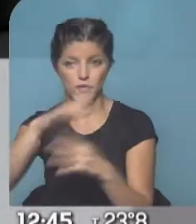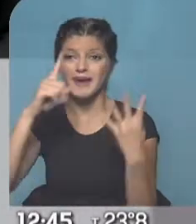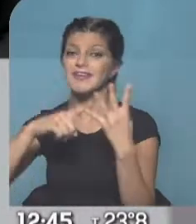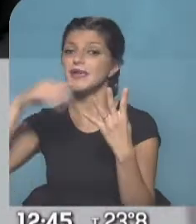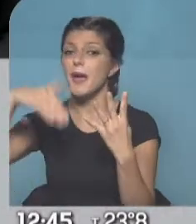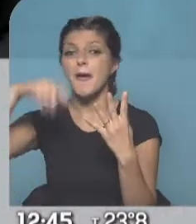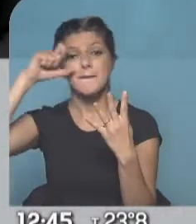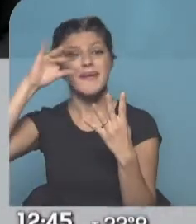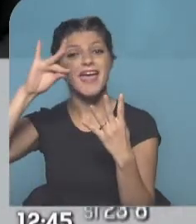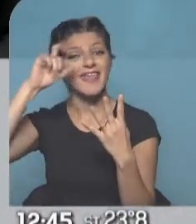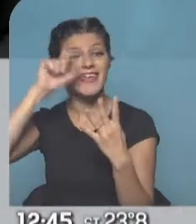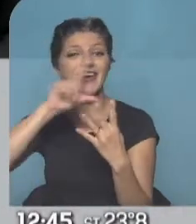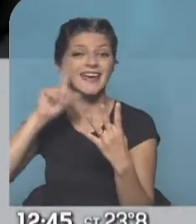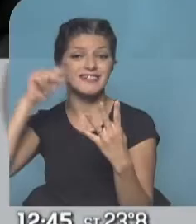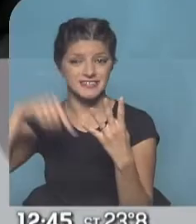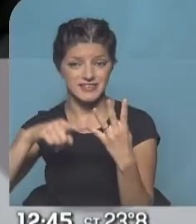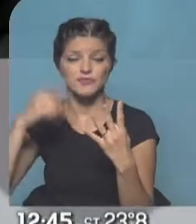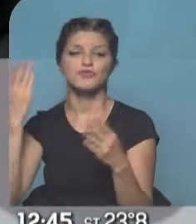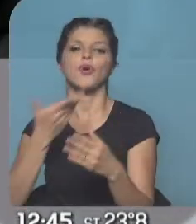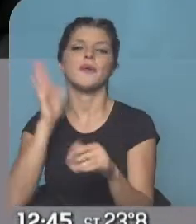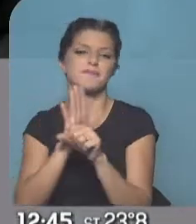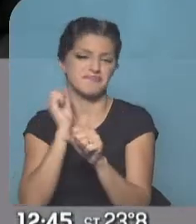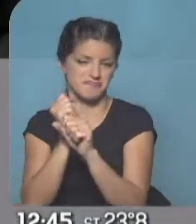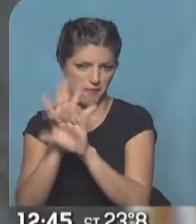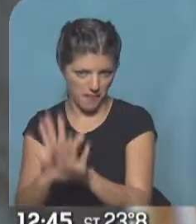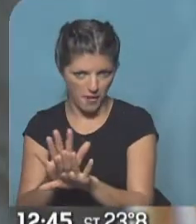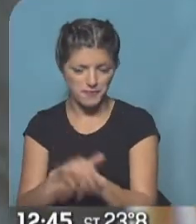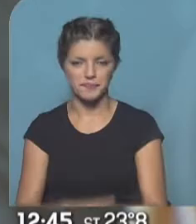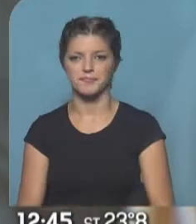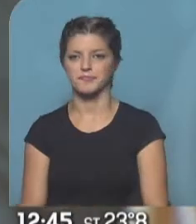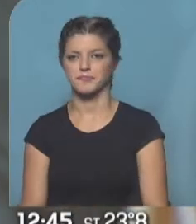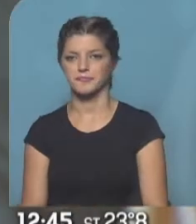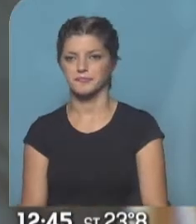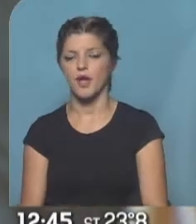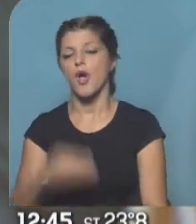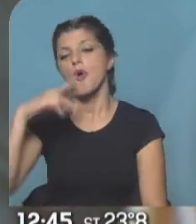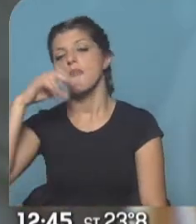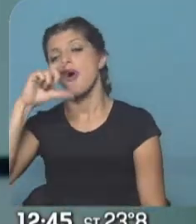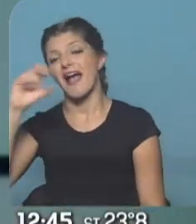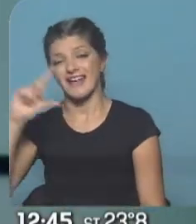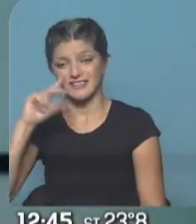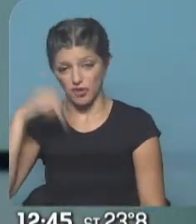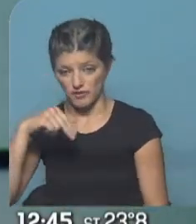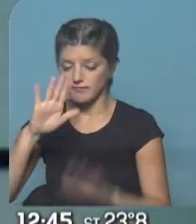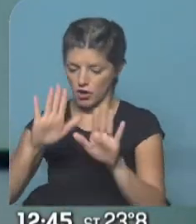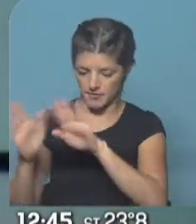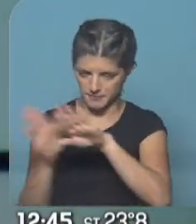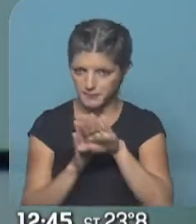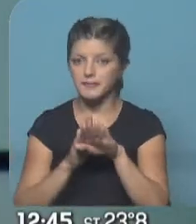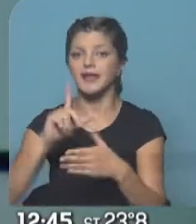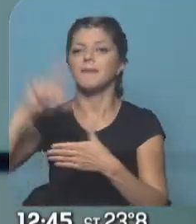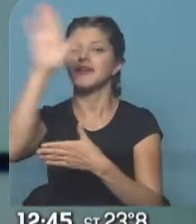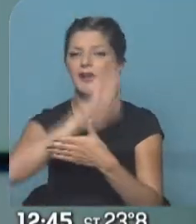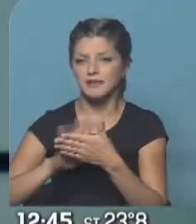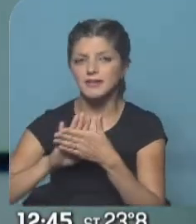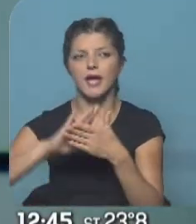lo han puesto hacia las vocaciones. Sin embargo, en América Latina, lo político y lo